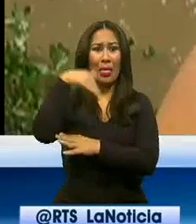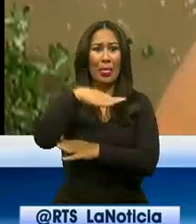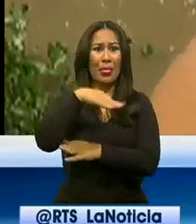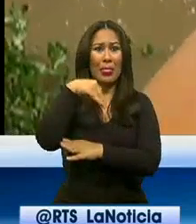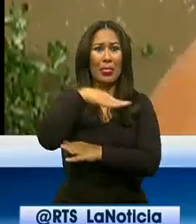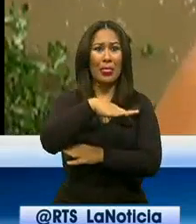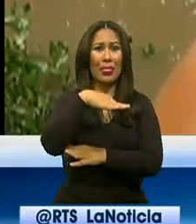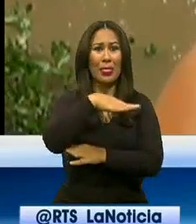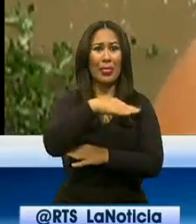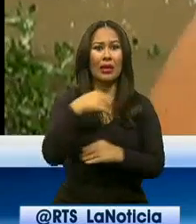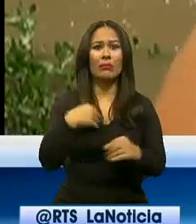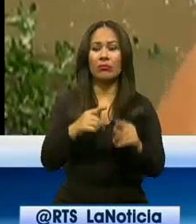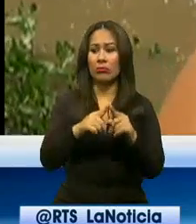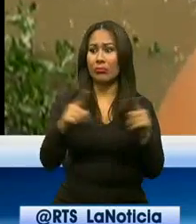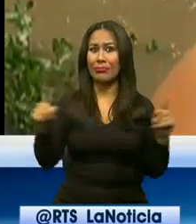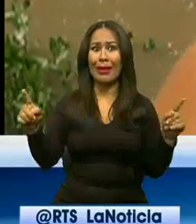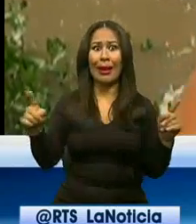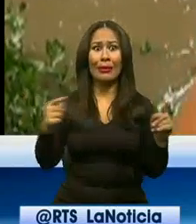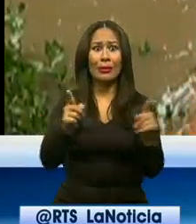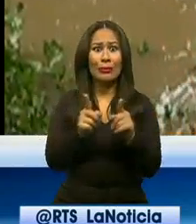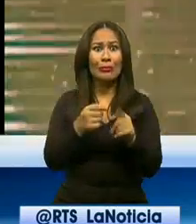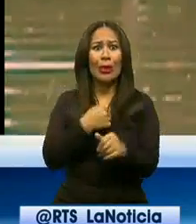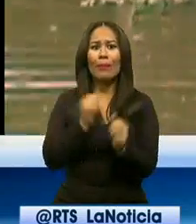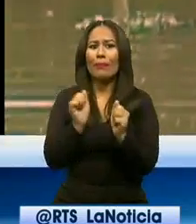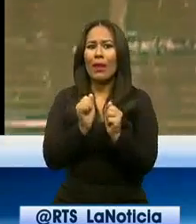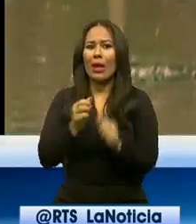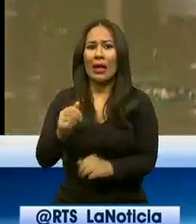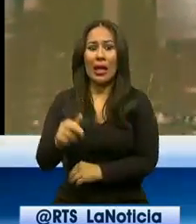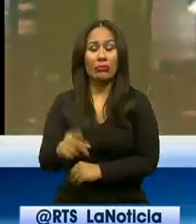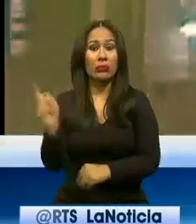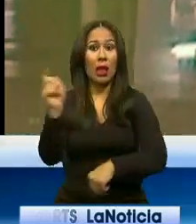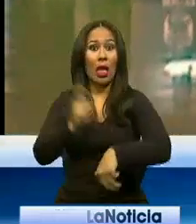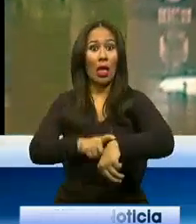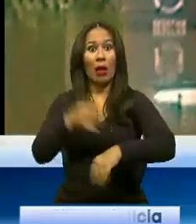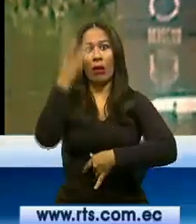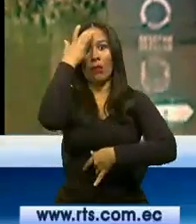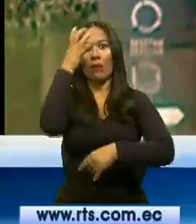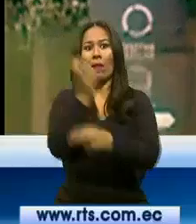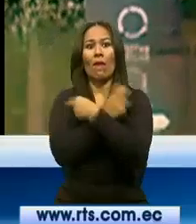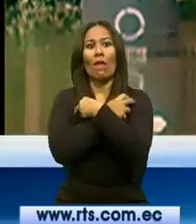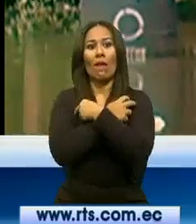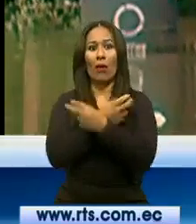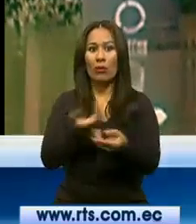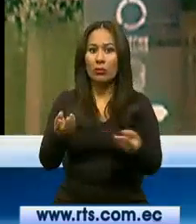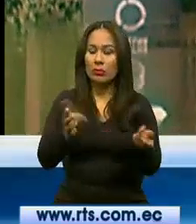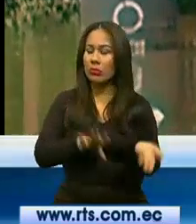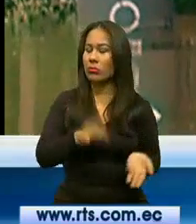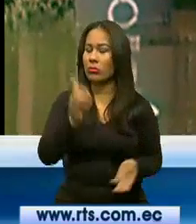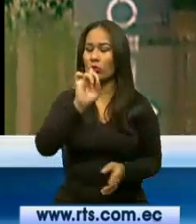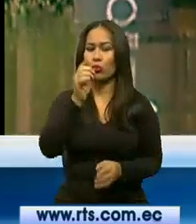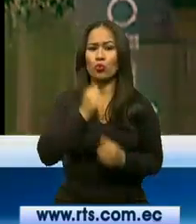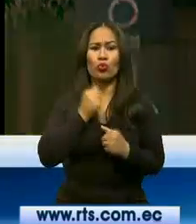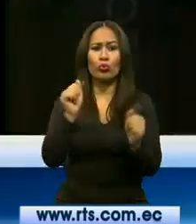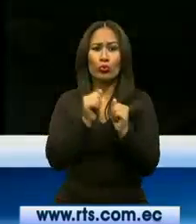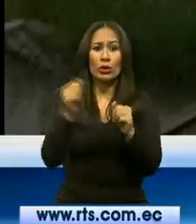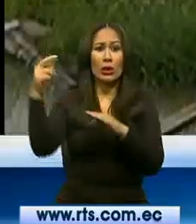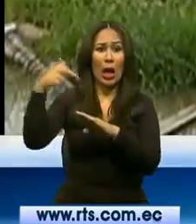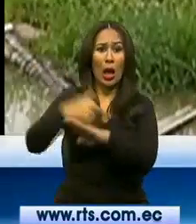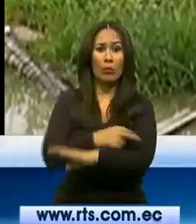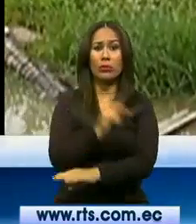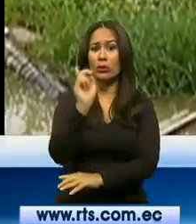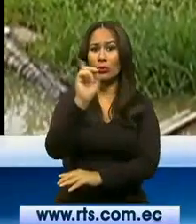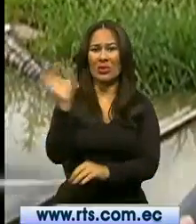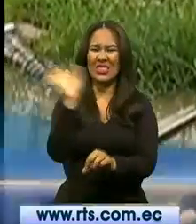unas chiquitas, yo de verdad que hasta el miedo me da. Son venenosas, imagínense. Yo creo que hasta el miedo tenía bajar.